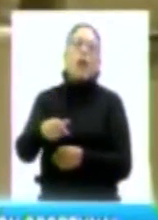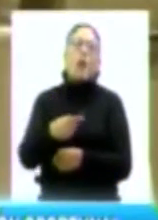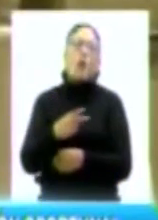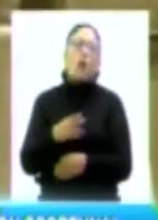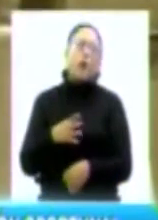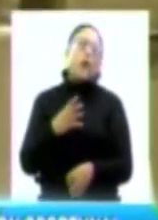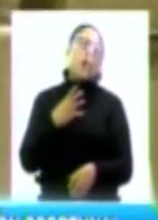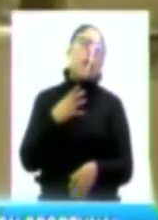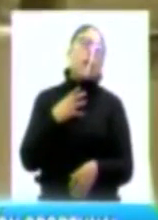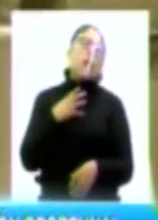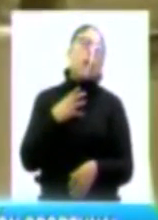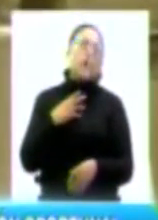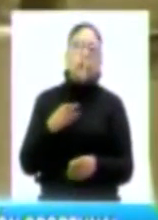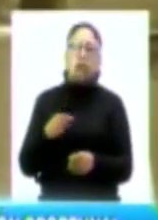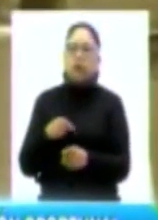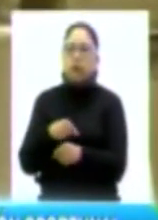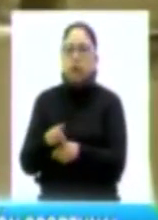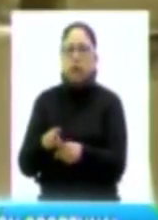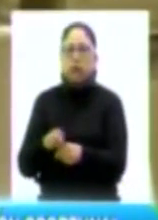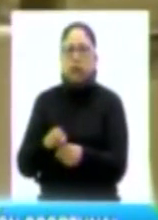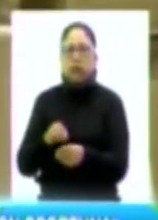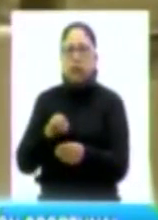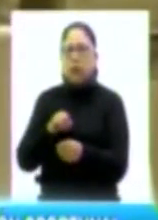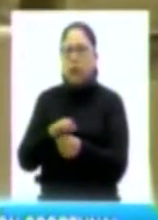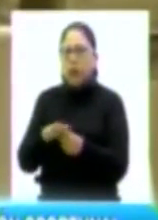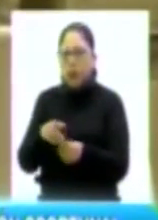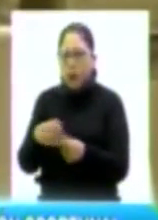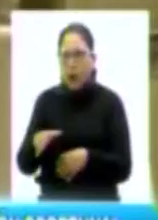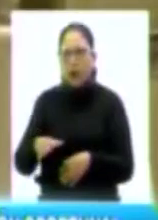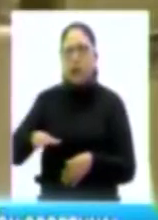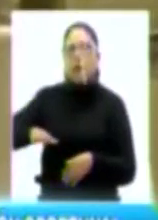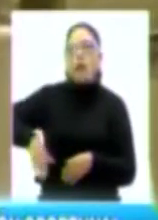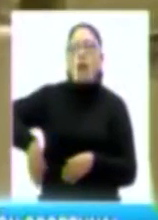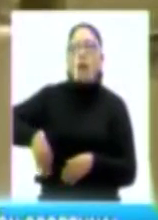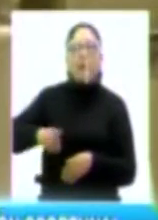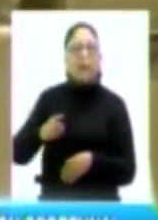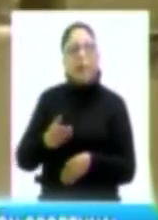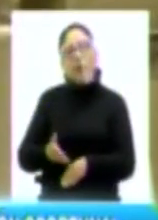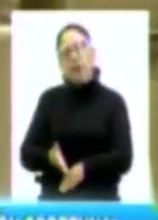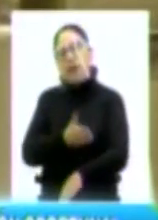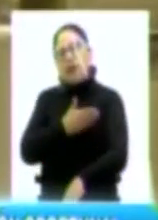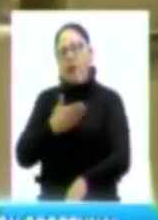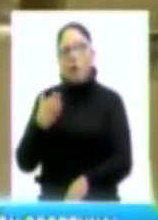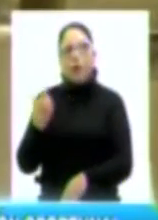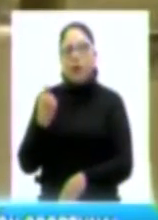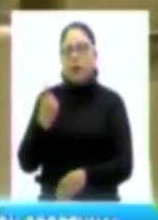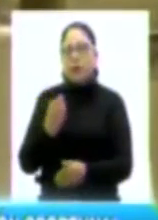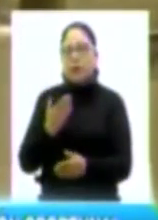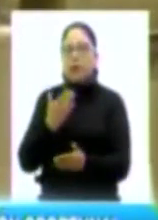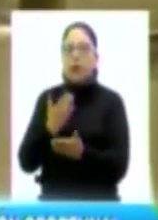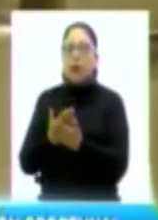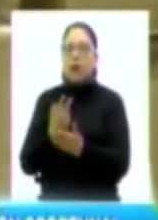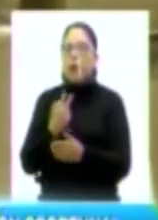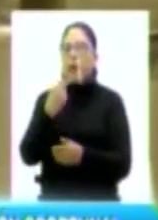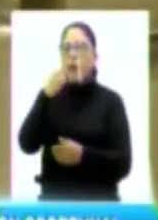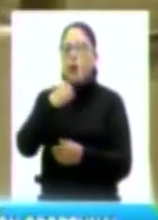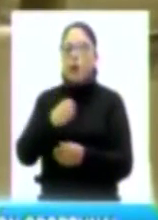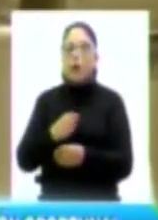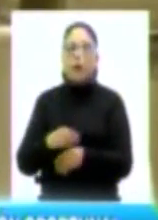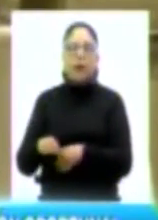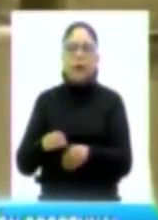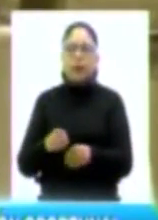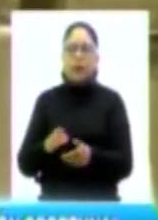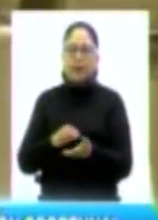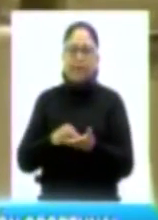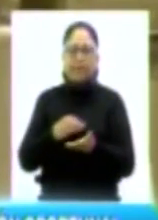esta enfermedad, aspecto que es muy favorable para aplicar el tratamiento y medicación correspondiente y resolver los